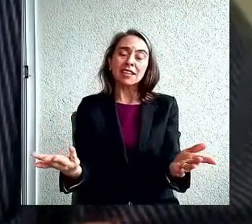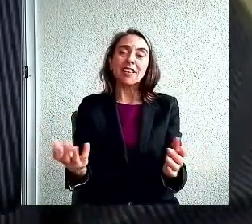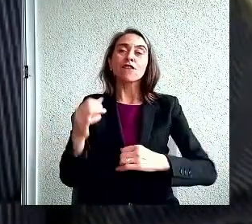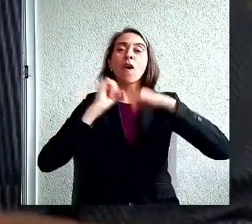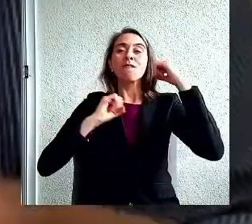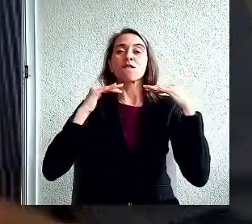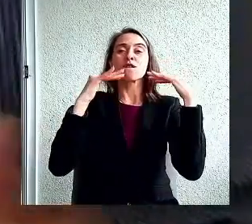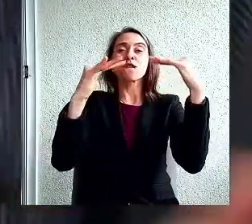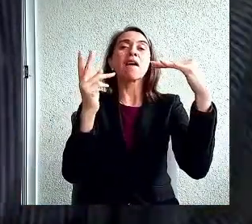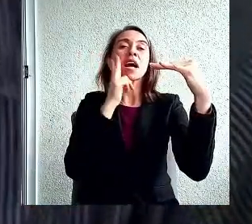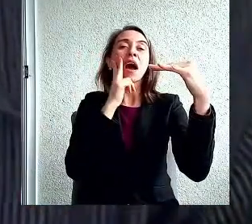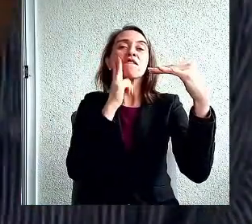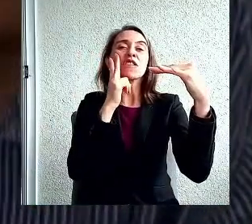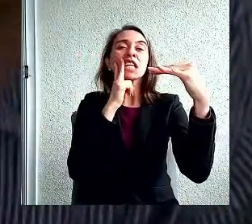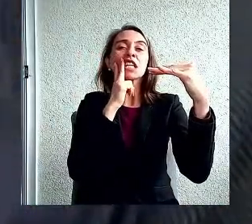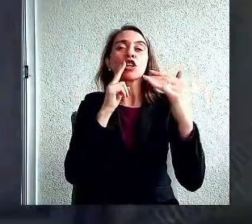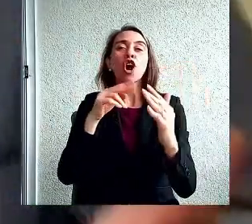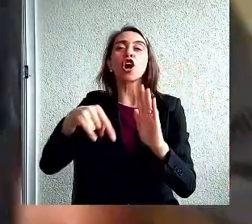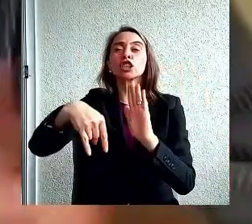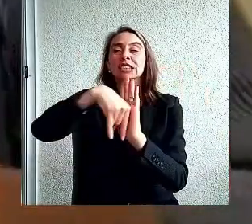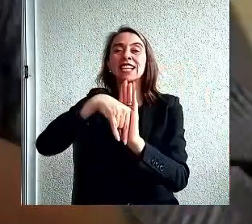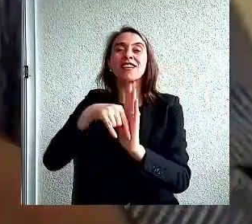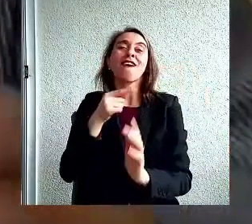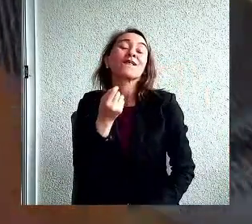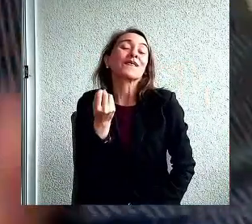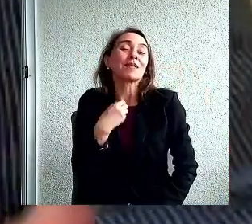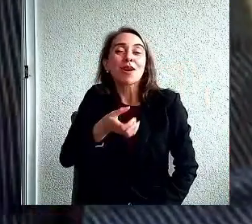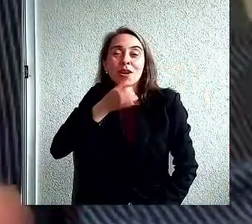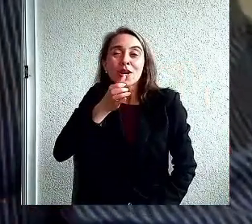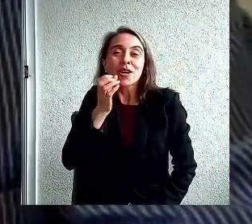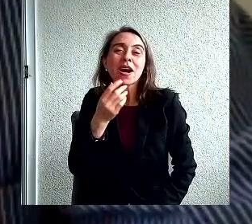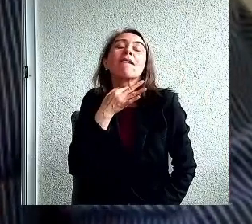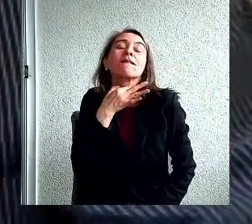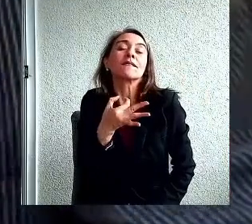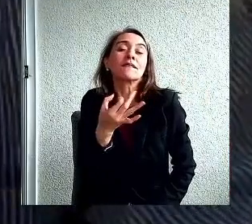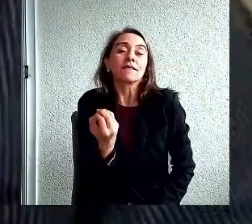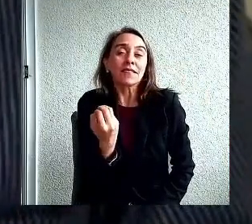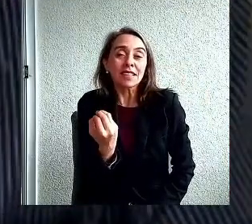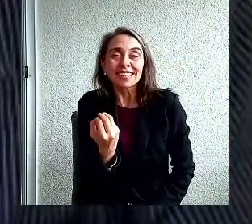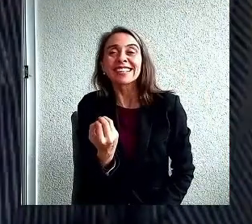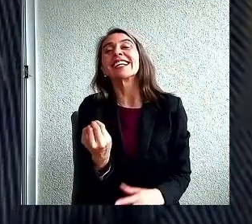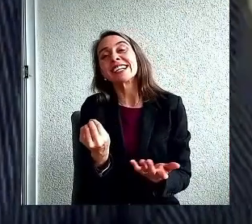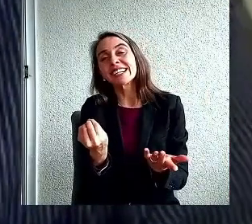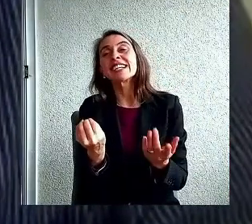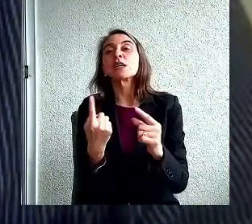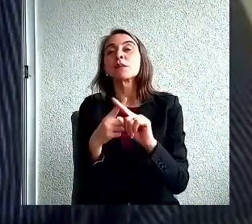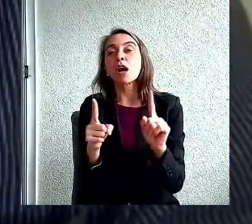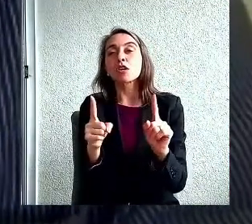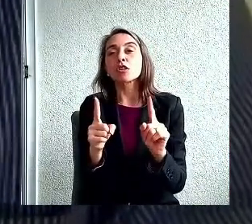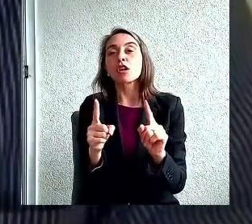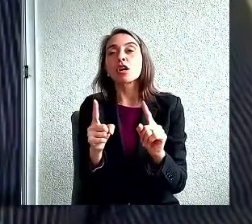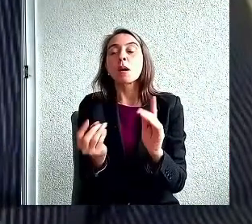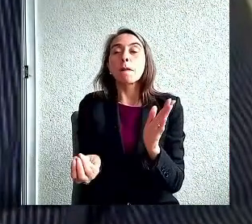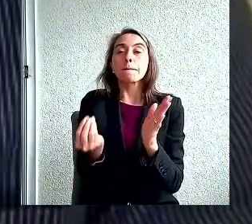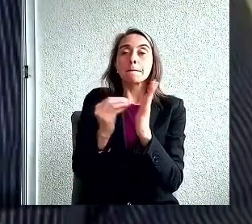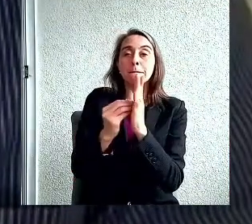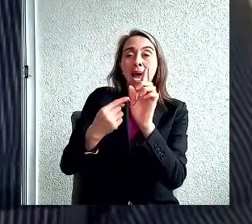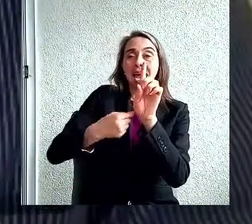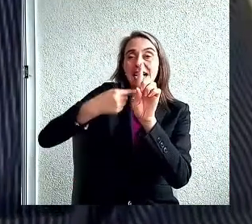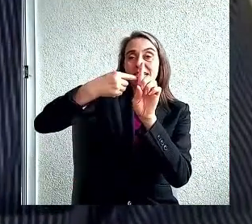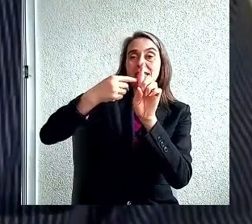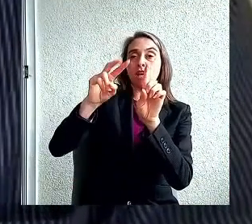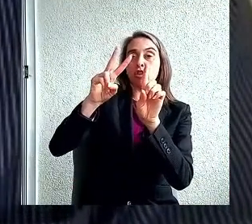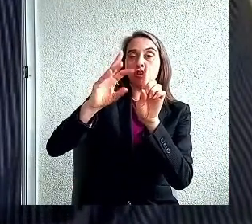decir era que 2 grados de diferencia en la Antártica, 2 grados de diferencia en el agua, significa que el krill no